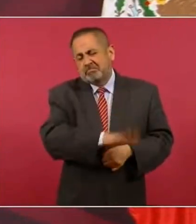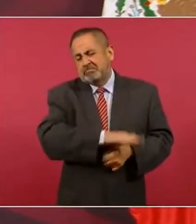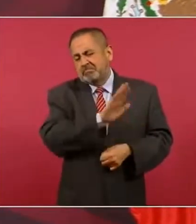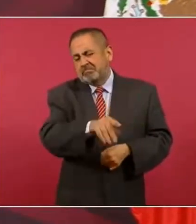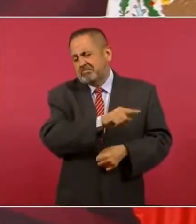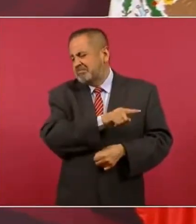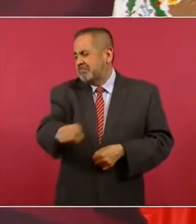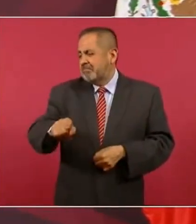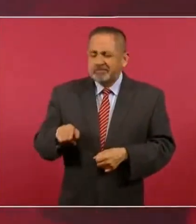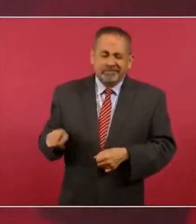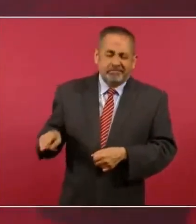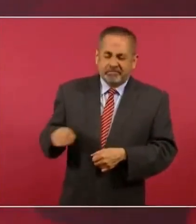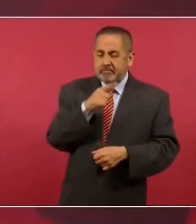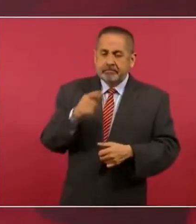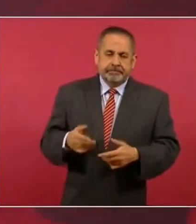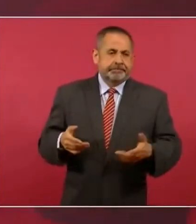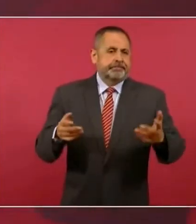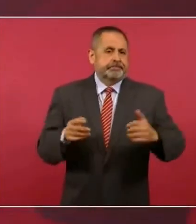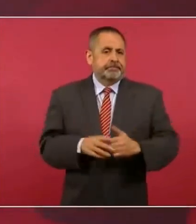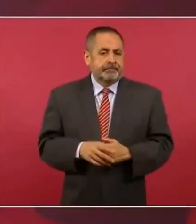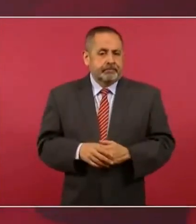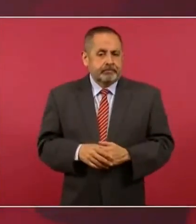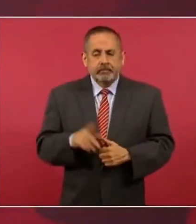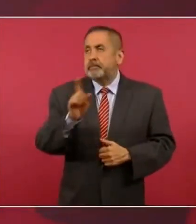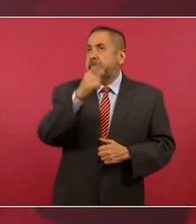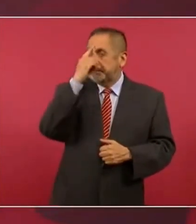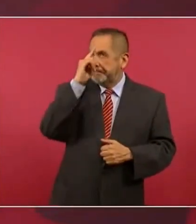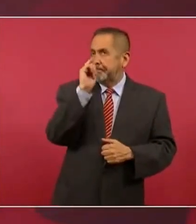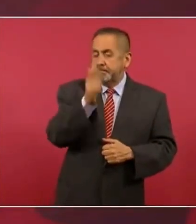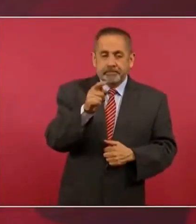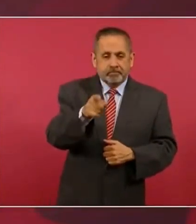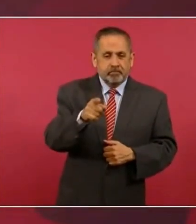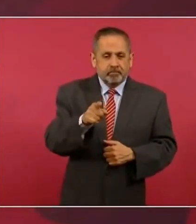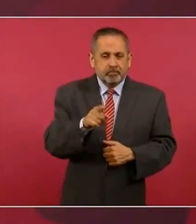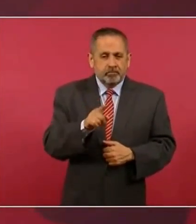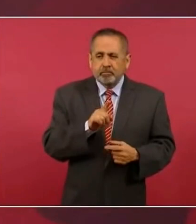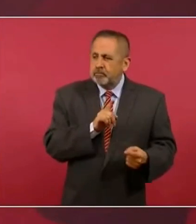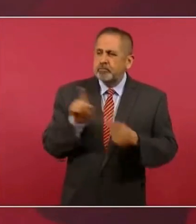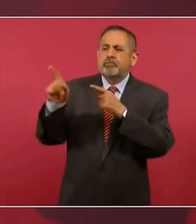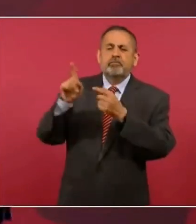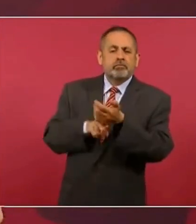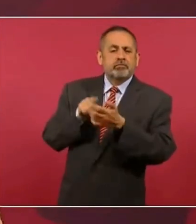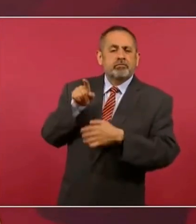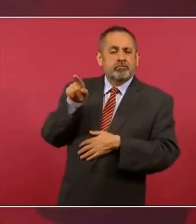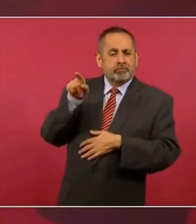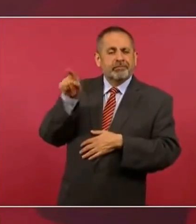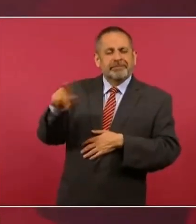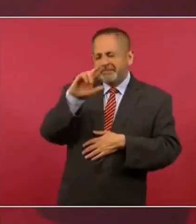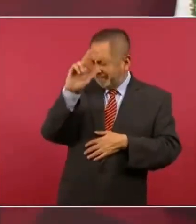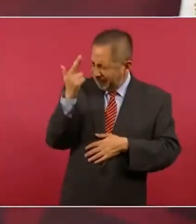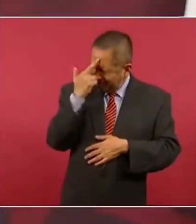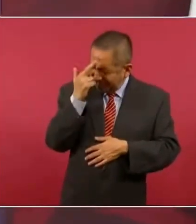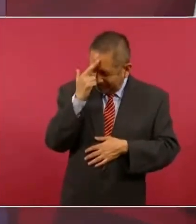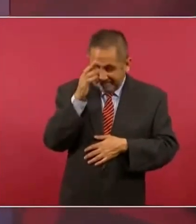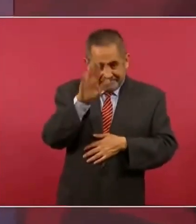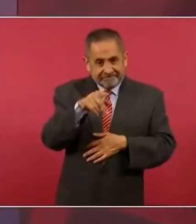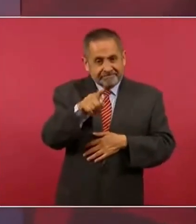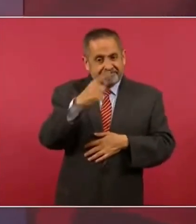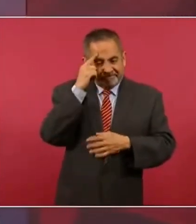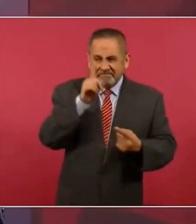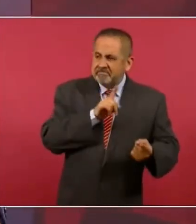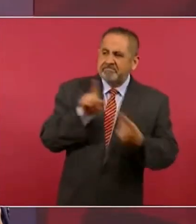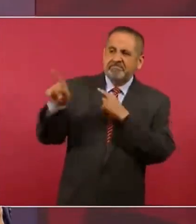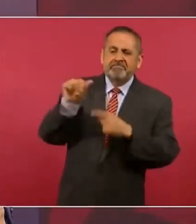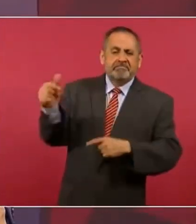por injurias, no, eso fue porque lo acusaron de que se robó, ya me acordé,